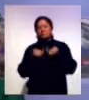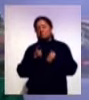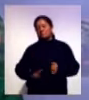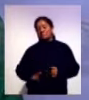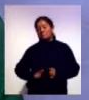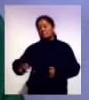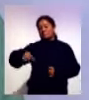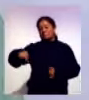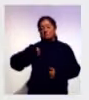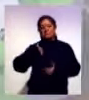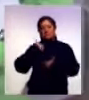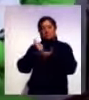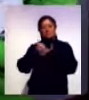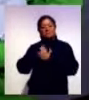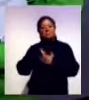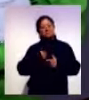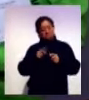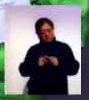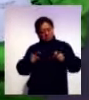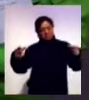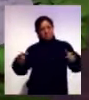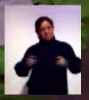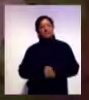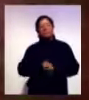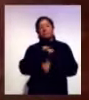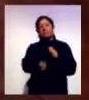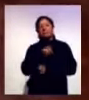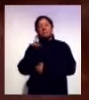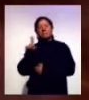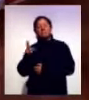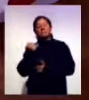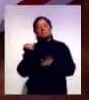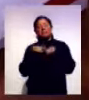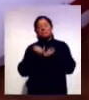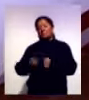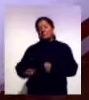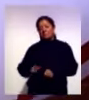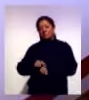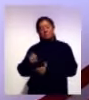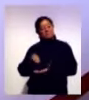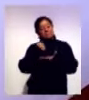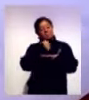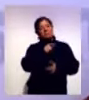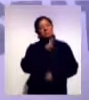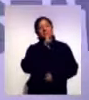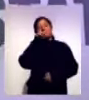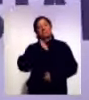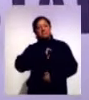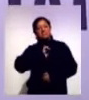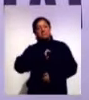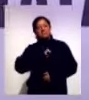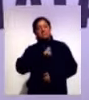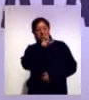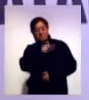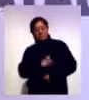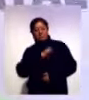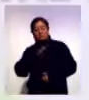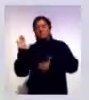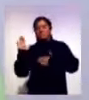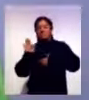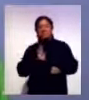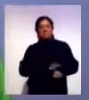ayudado a crecer un poco más. Martín Díaz recibió de manos del gobernador Marco Mena el galardón como mejor entrenador, condición que lo compromete aún